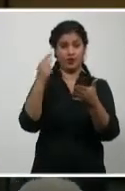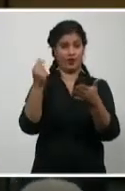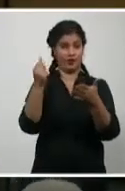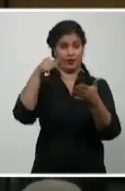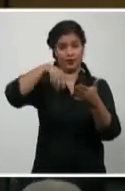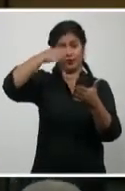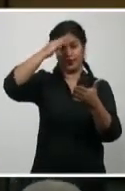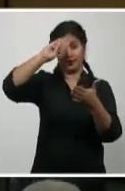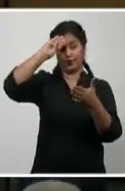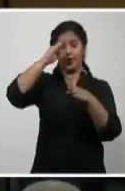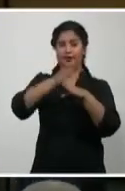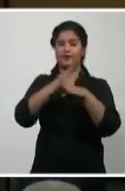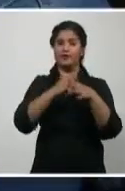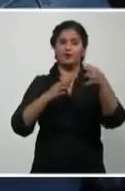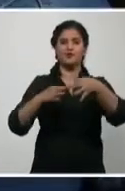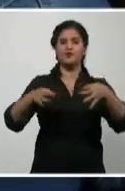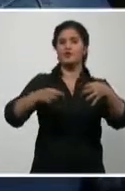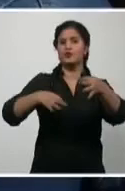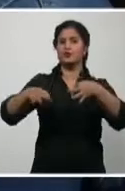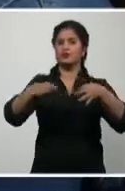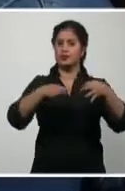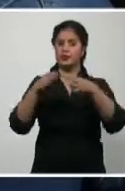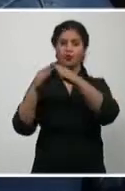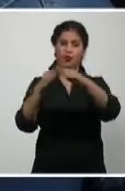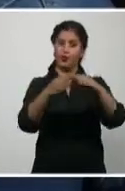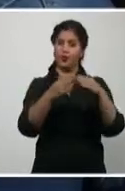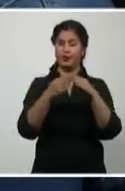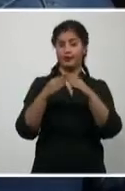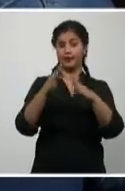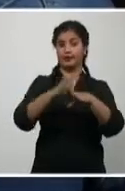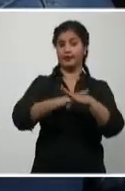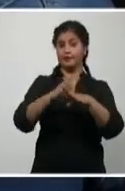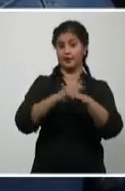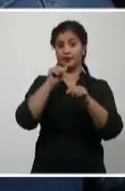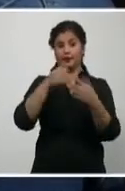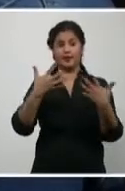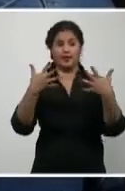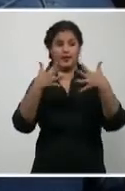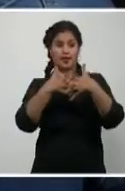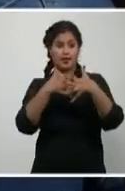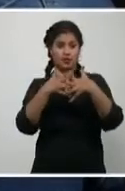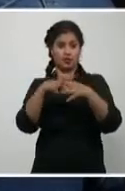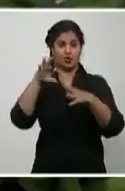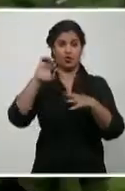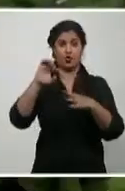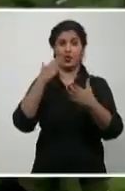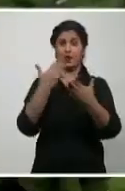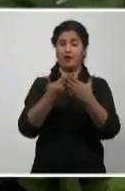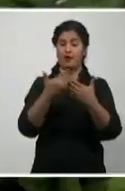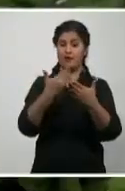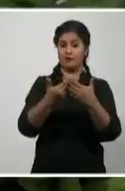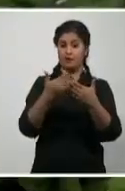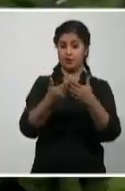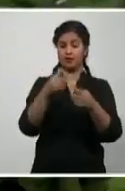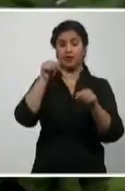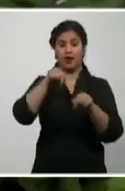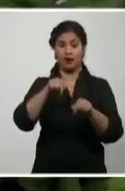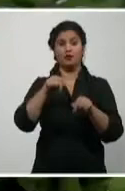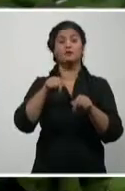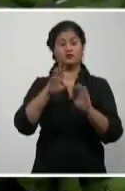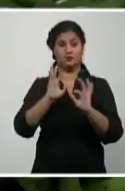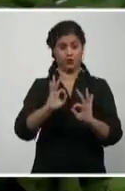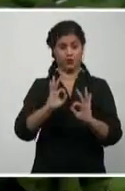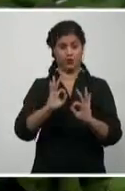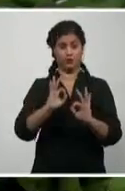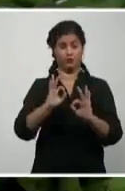de Consejo Popular y de comunidad, en estrecho vínculo con el sistema empresarial. Mientras, aquí se garantizan unas